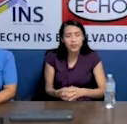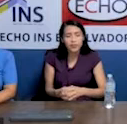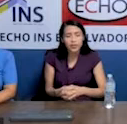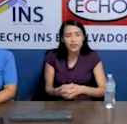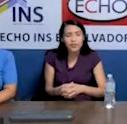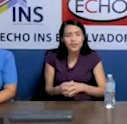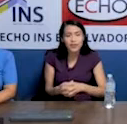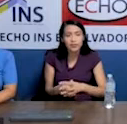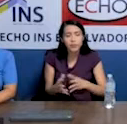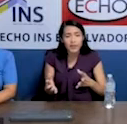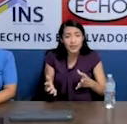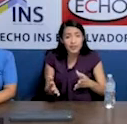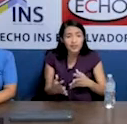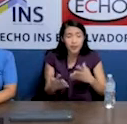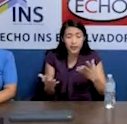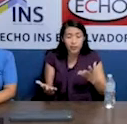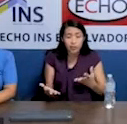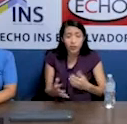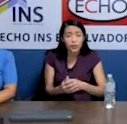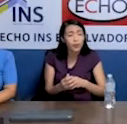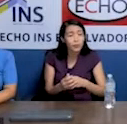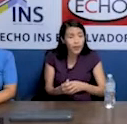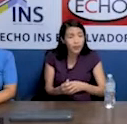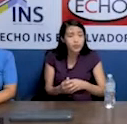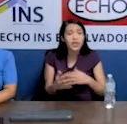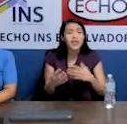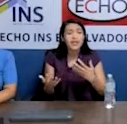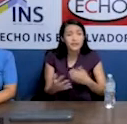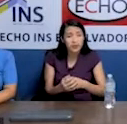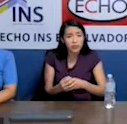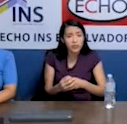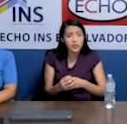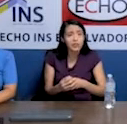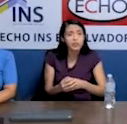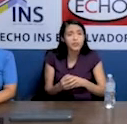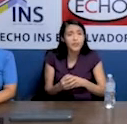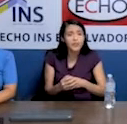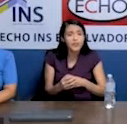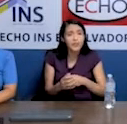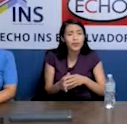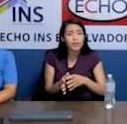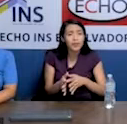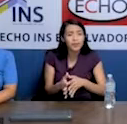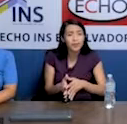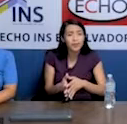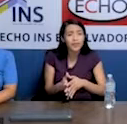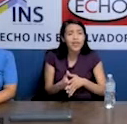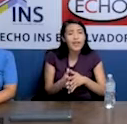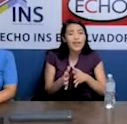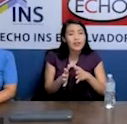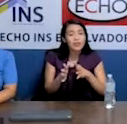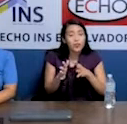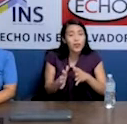realizado estudios en diversos países, más que todo europeos, en Estados Unidos, donde dice que una